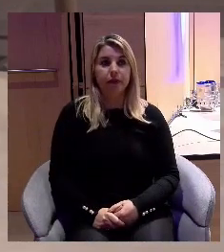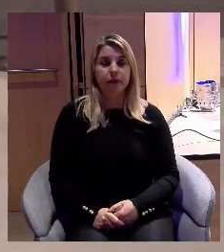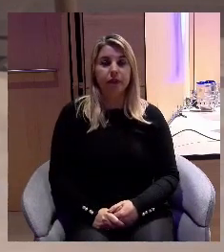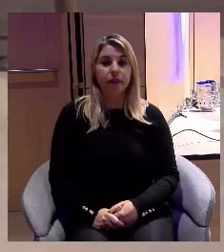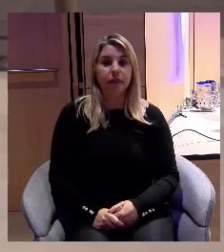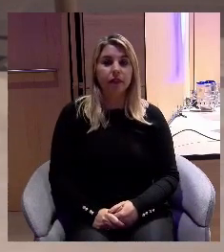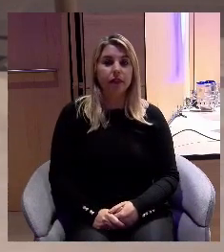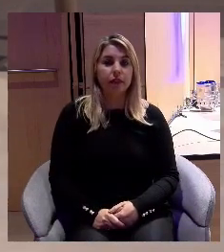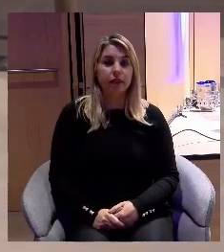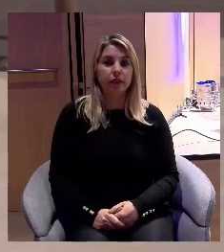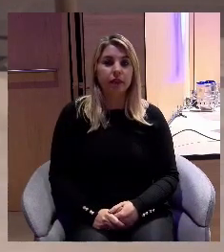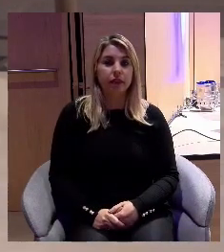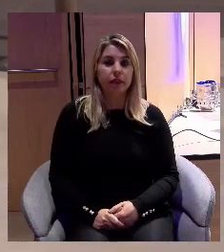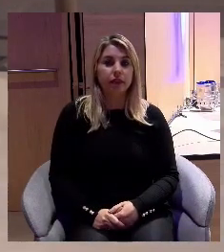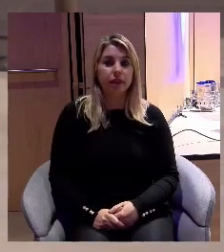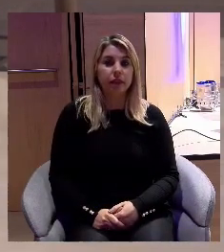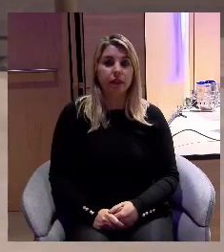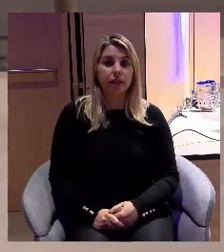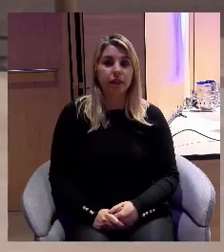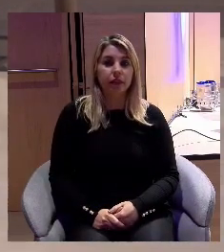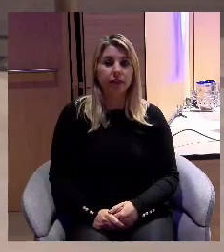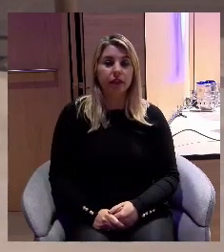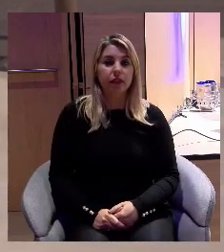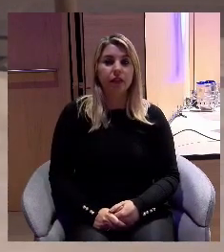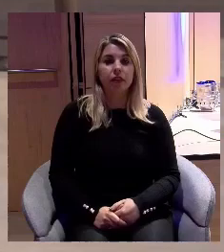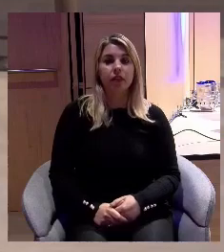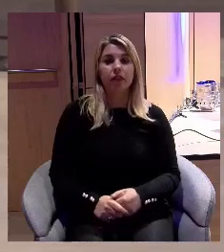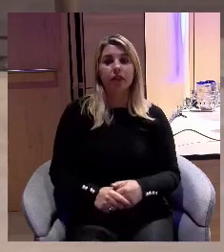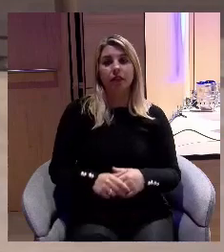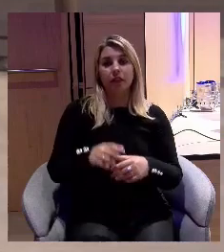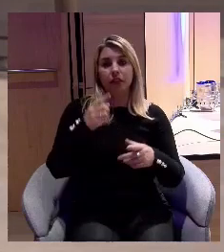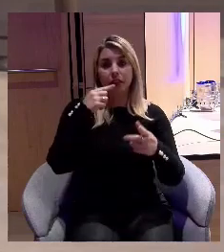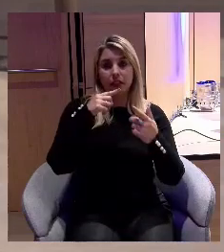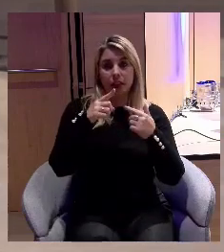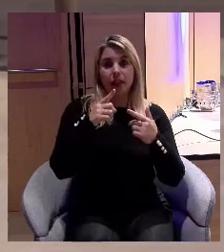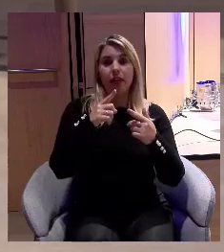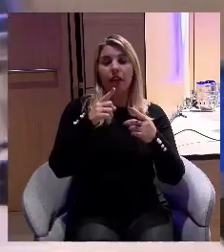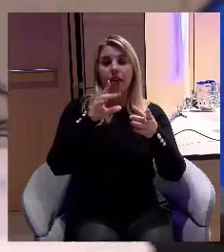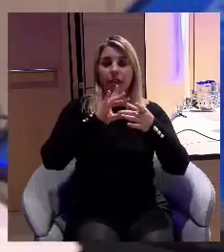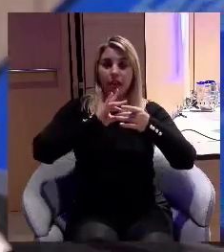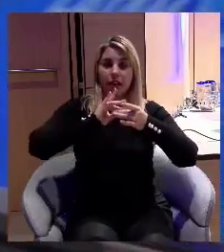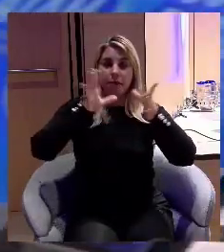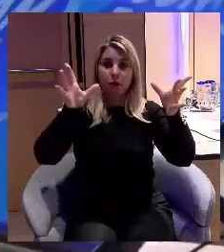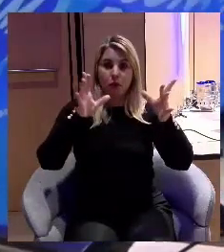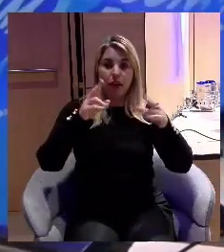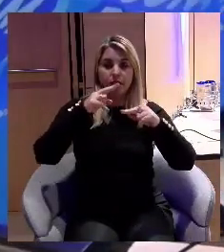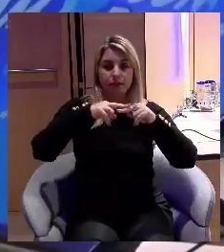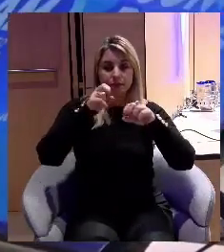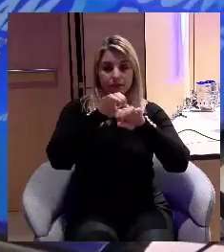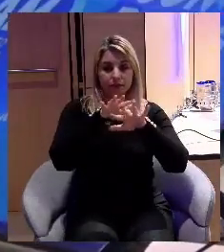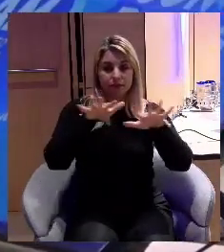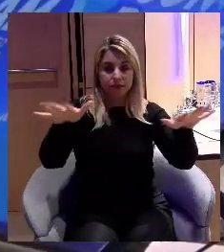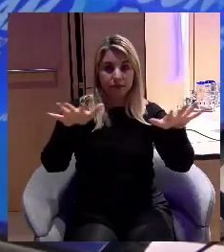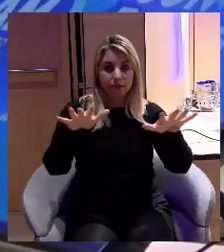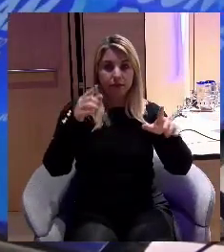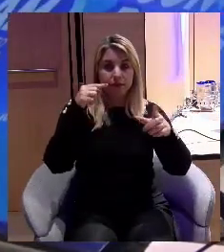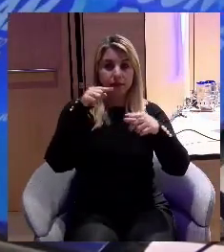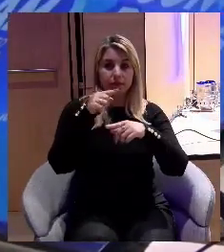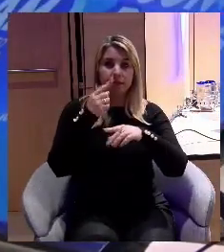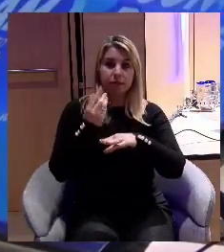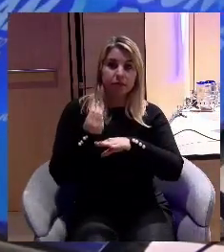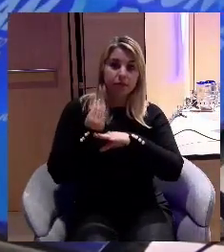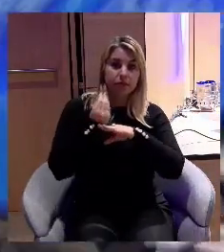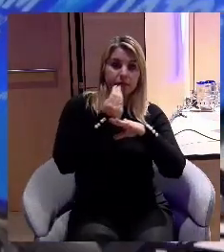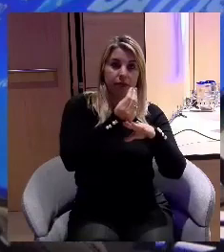hola. Como recién dijo Martín, yo soy Flor, soy de Democracia en Red. Voy a presentarme Representa, que lo acaban de presentar en el